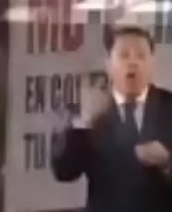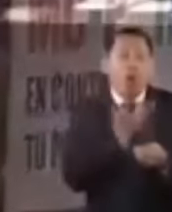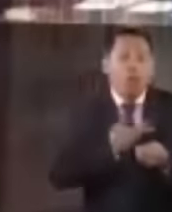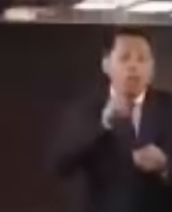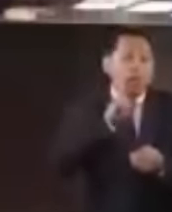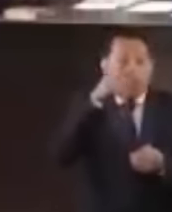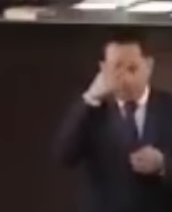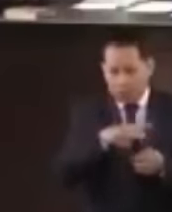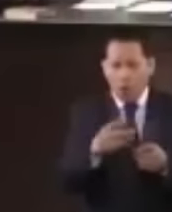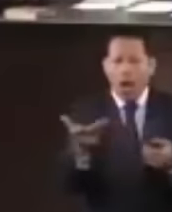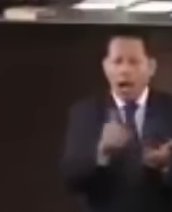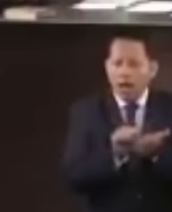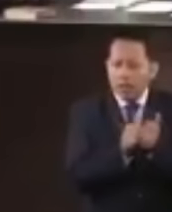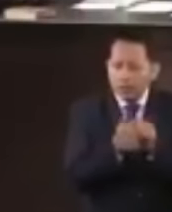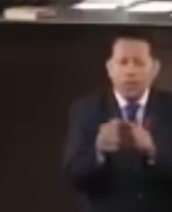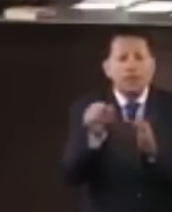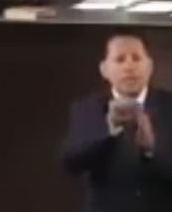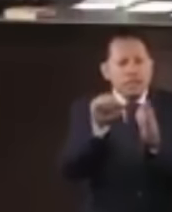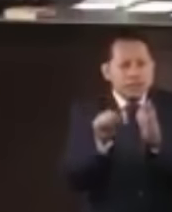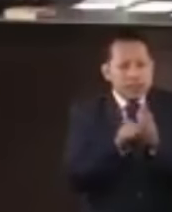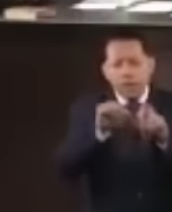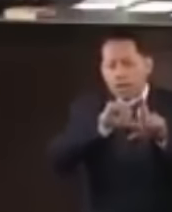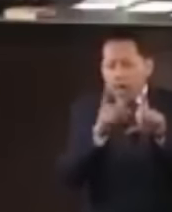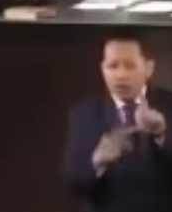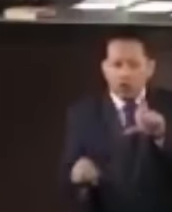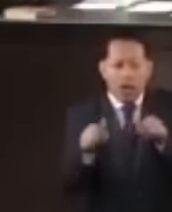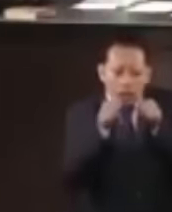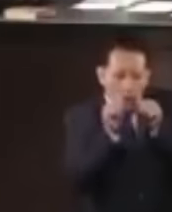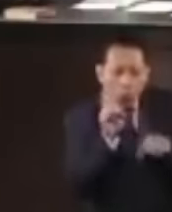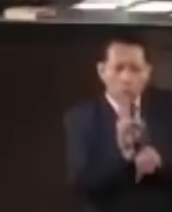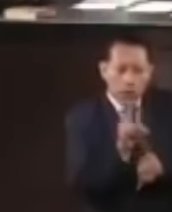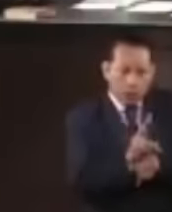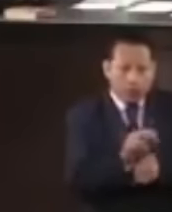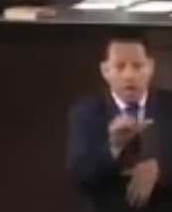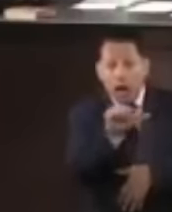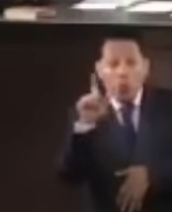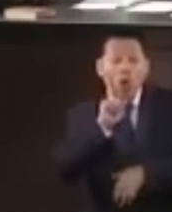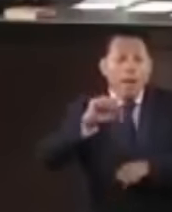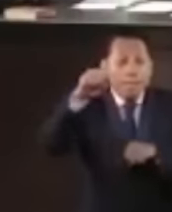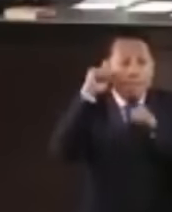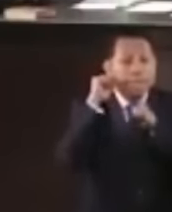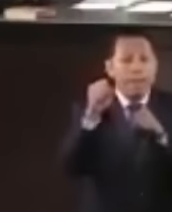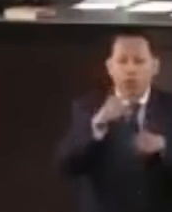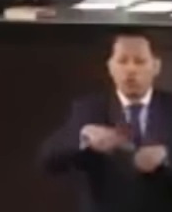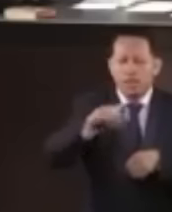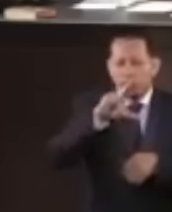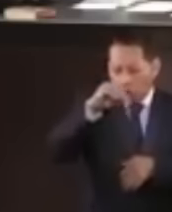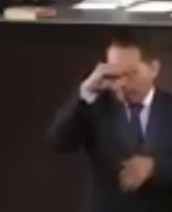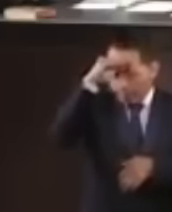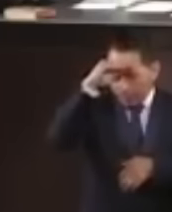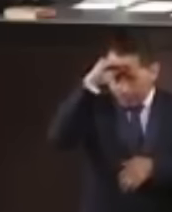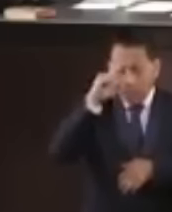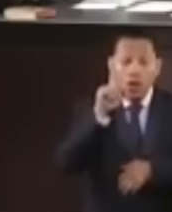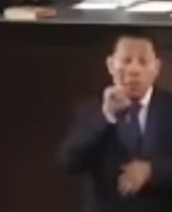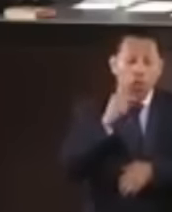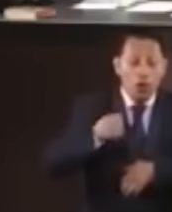un sistema nacional progresivo de cuidados. ¡Que vivan las mujeres! Y que a nadie se le ocurra creer que las mujeres que estamos en la toma de